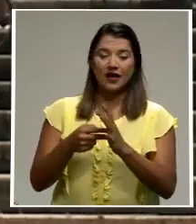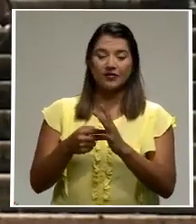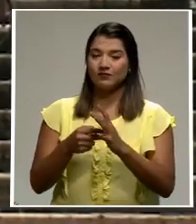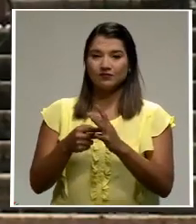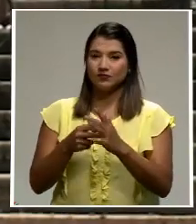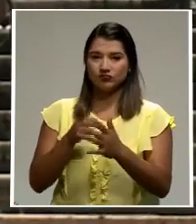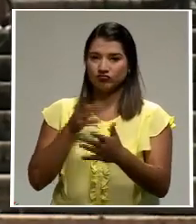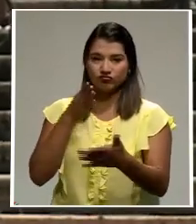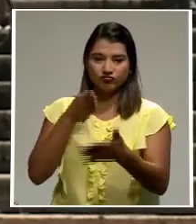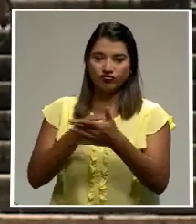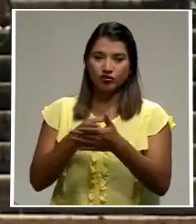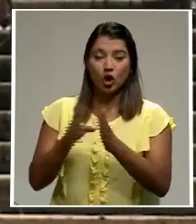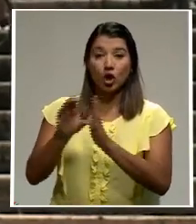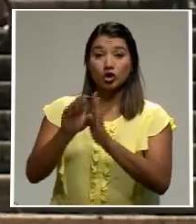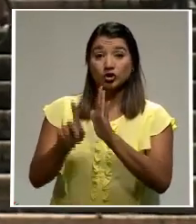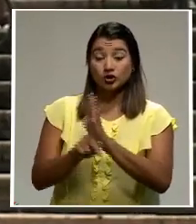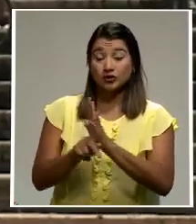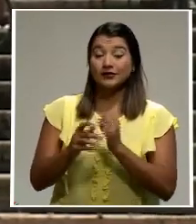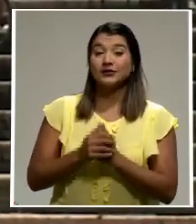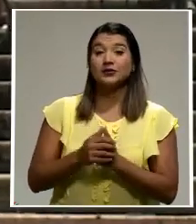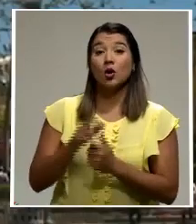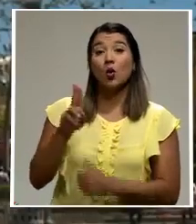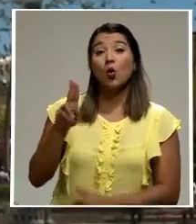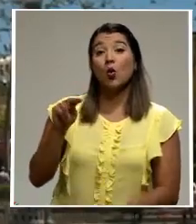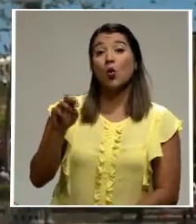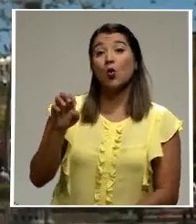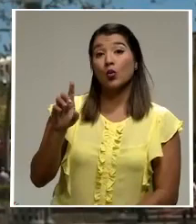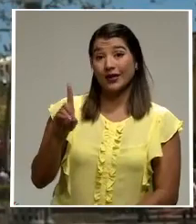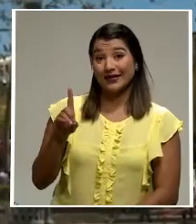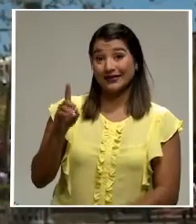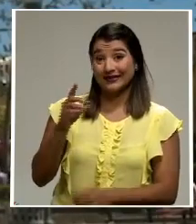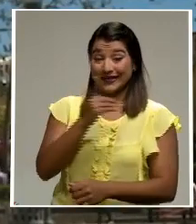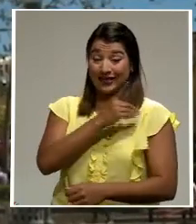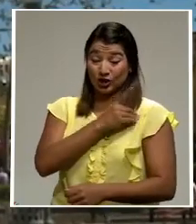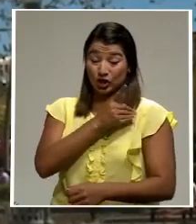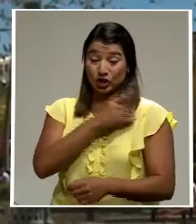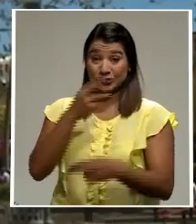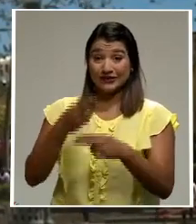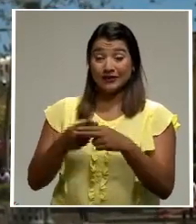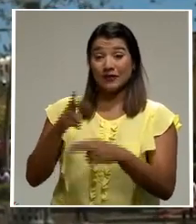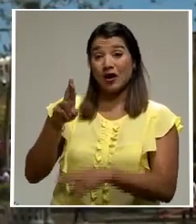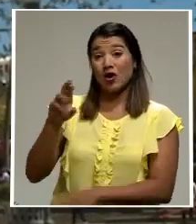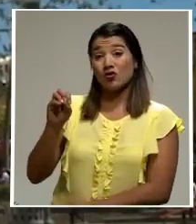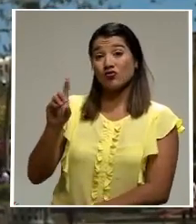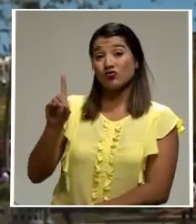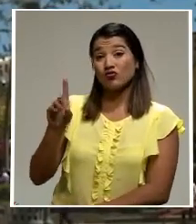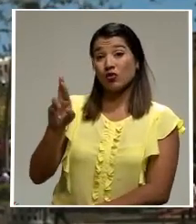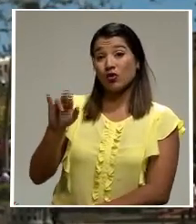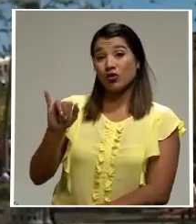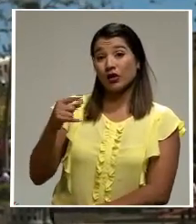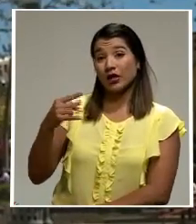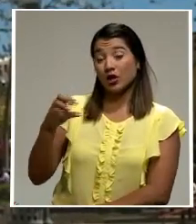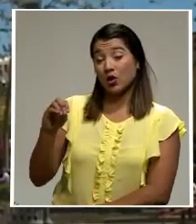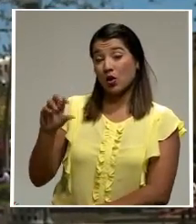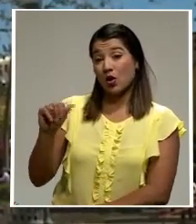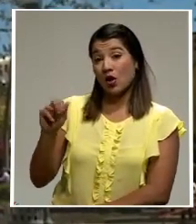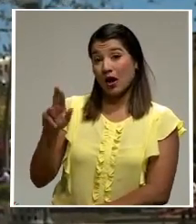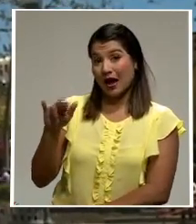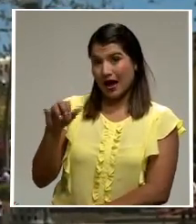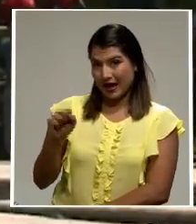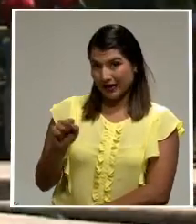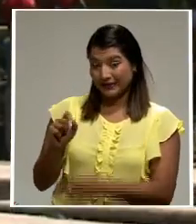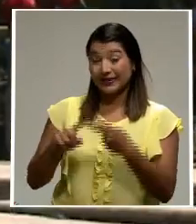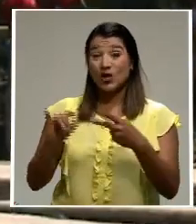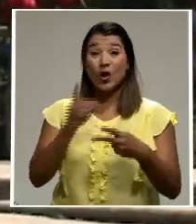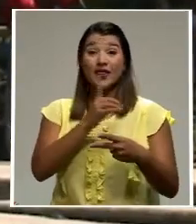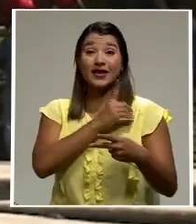de la Universidad Estatal a Distancia, Rodrigo Arias, es como el Consejo Nacional de Rectores, conocido como CONARE, ha buscado no ser parte